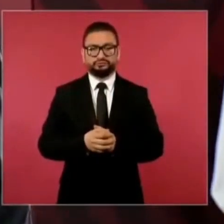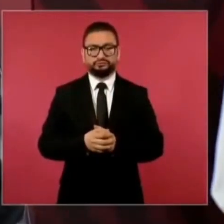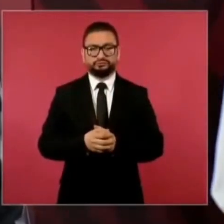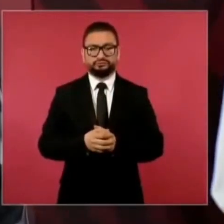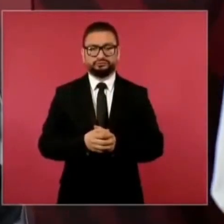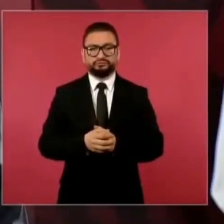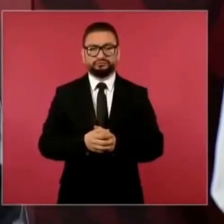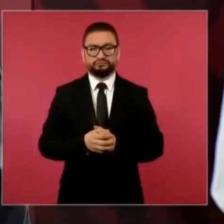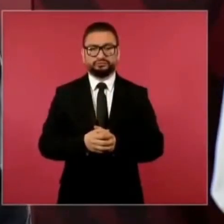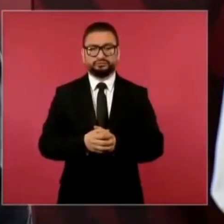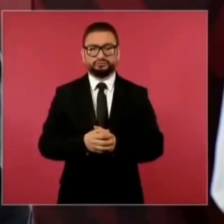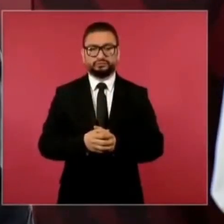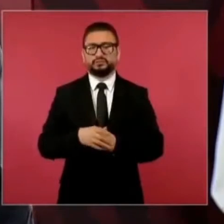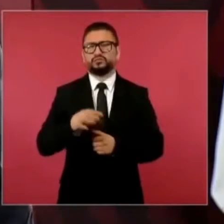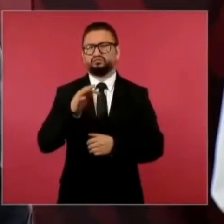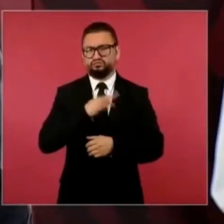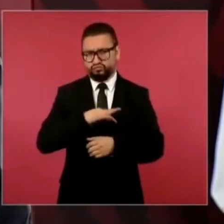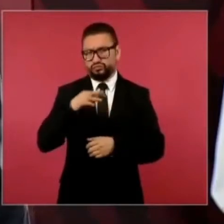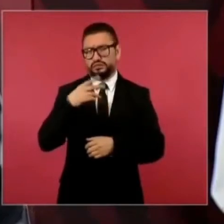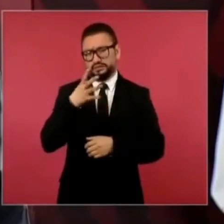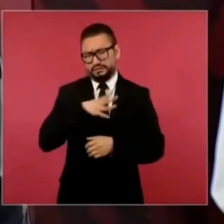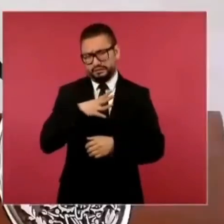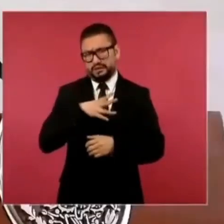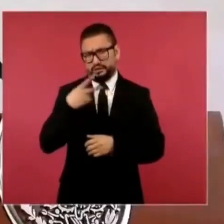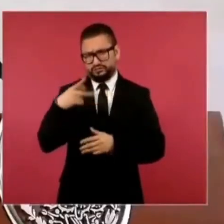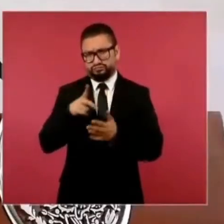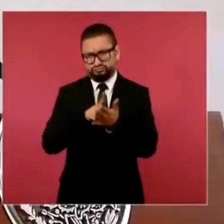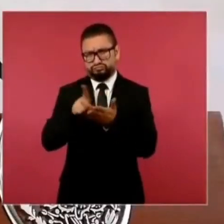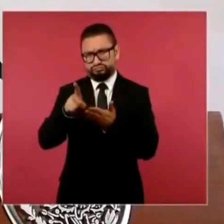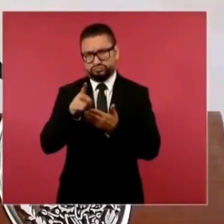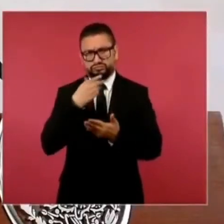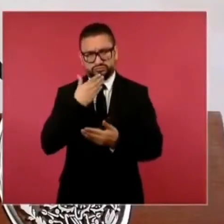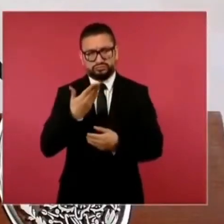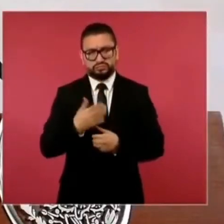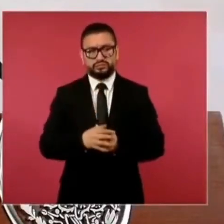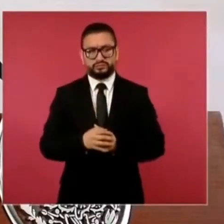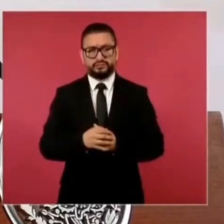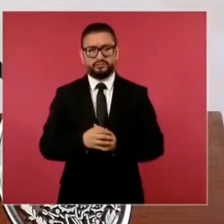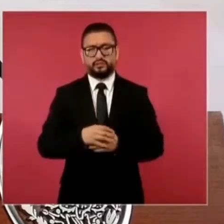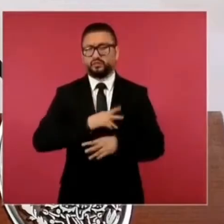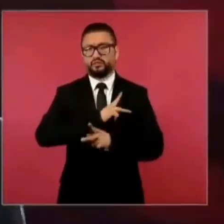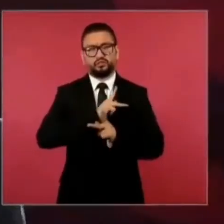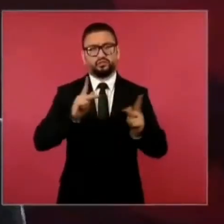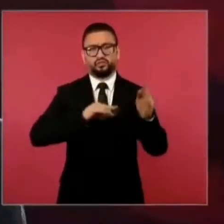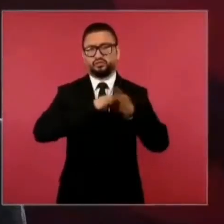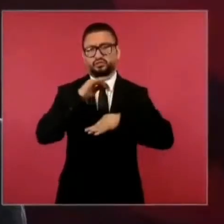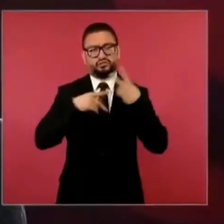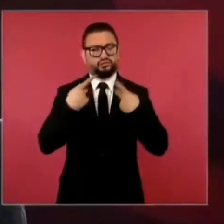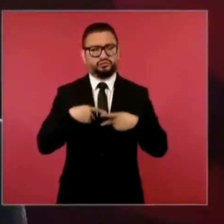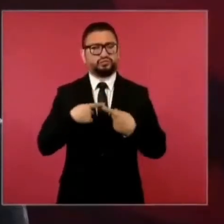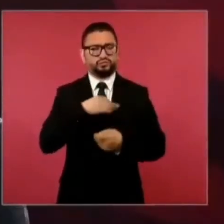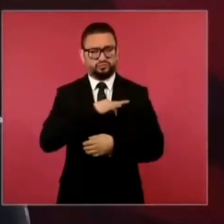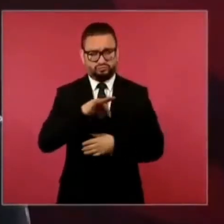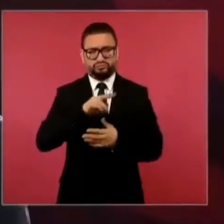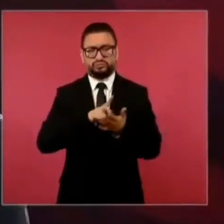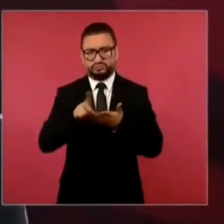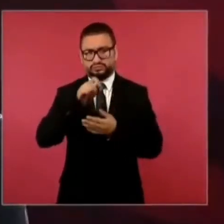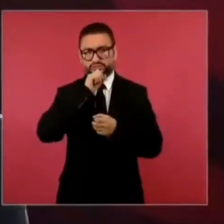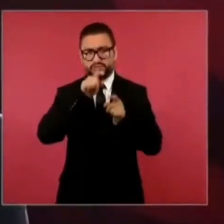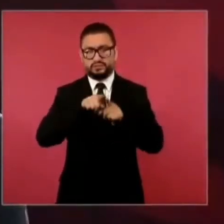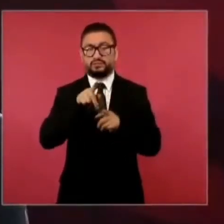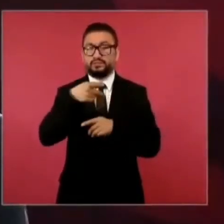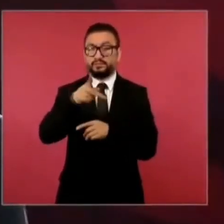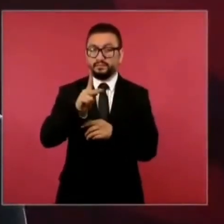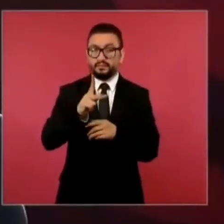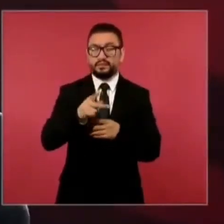se tiene ese derecho, ¿sí? Cualquier persona tiene ese derecho. Sin embargo,